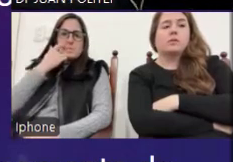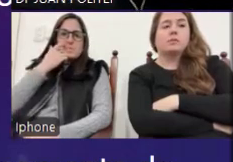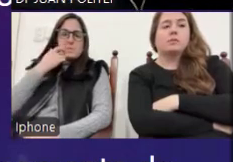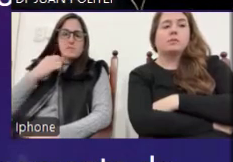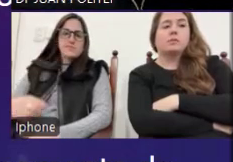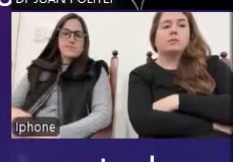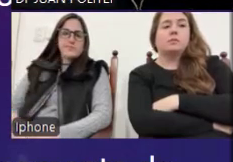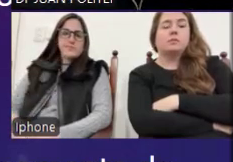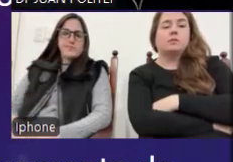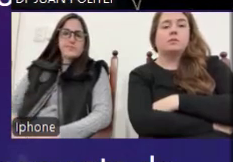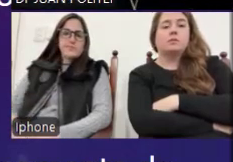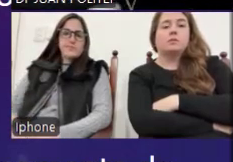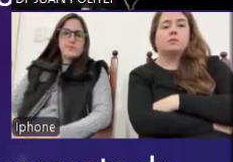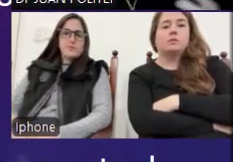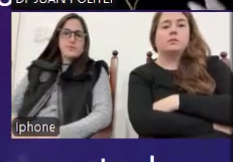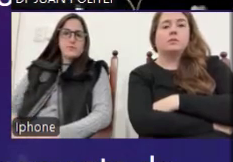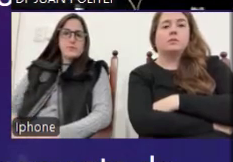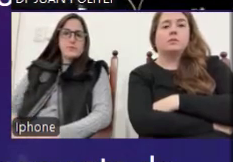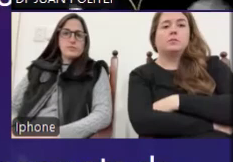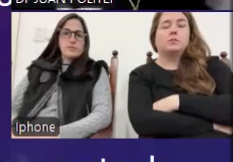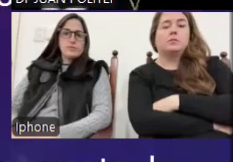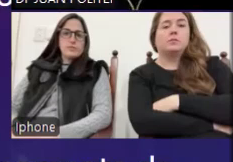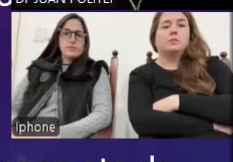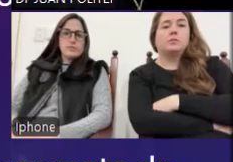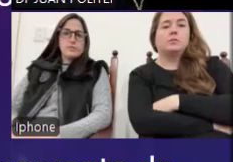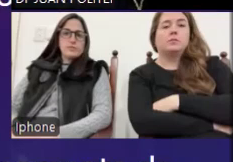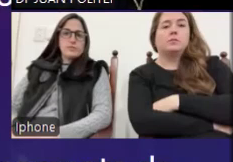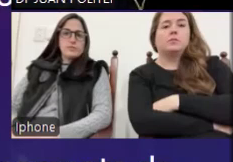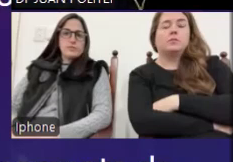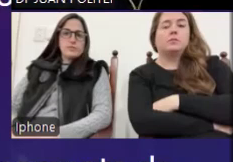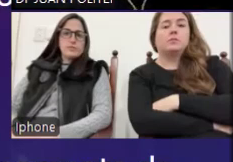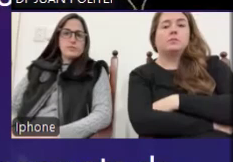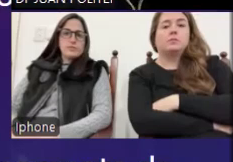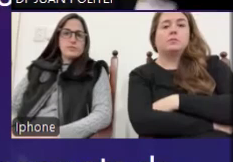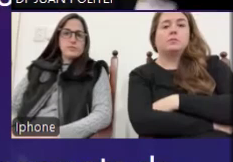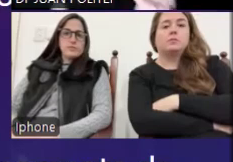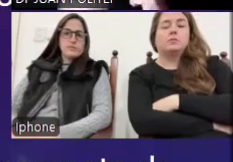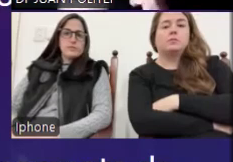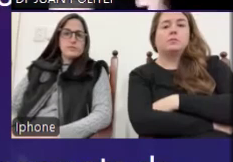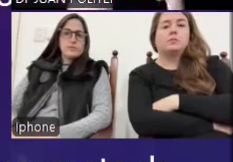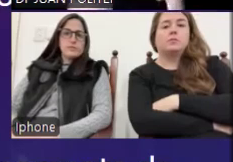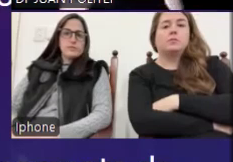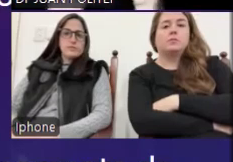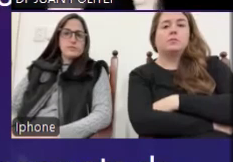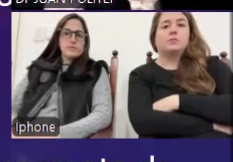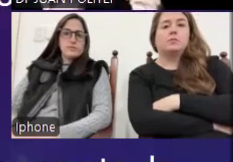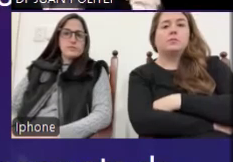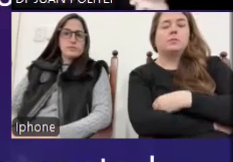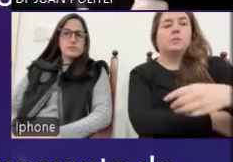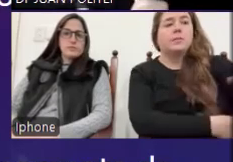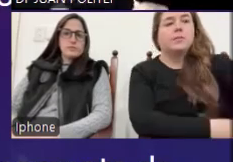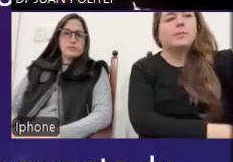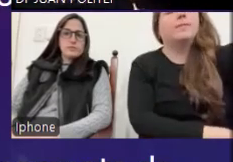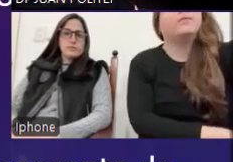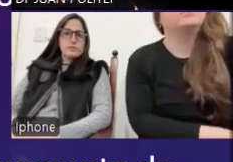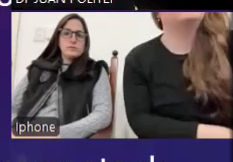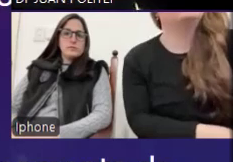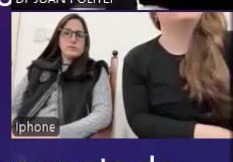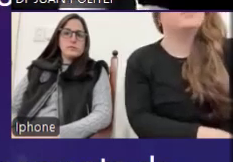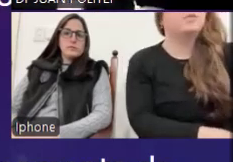El protocolo hace que el paciente en lo posible no viva muy lejos. ¿Tiene que venir todos los días a controlarse?